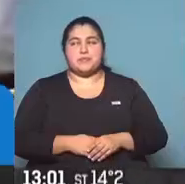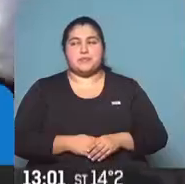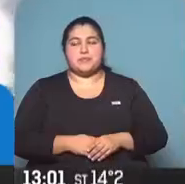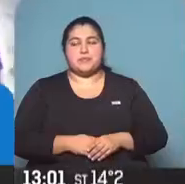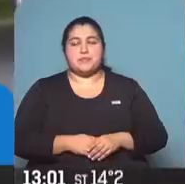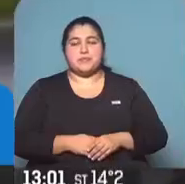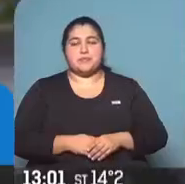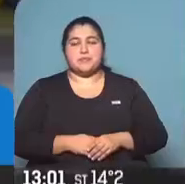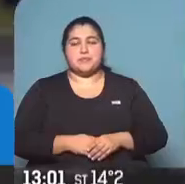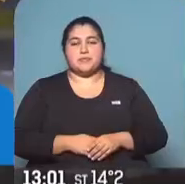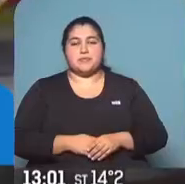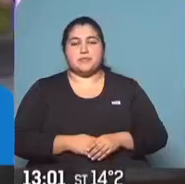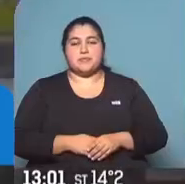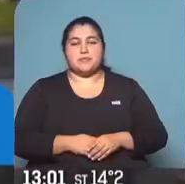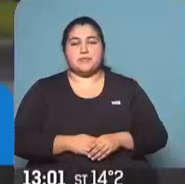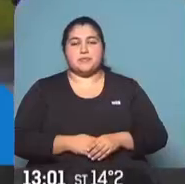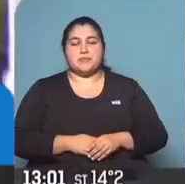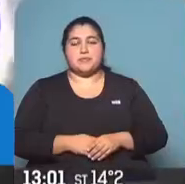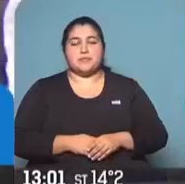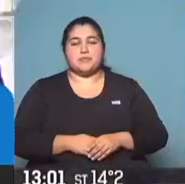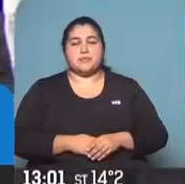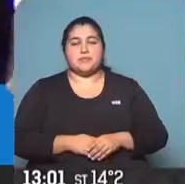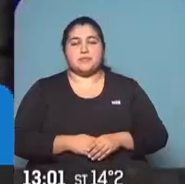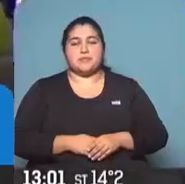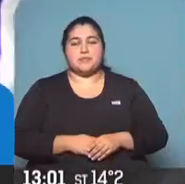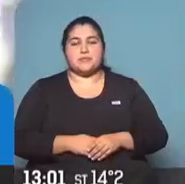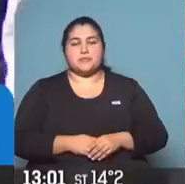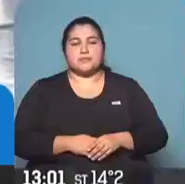y sí